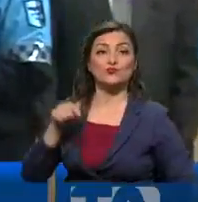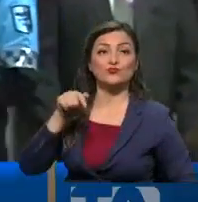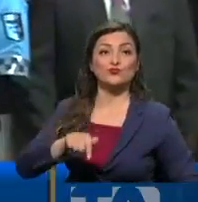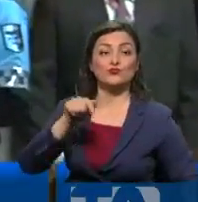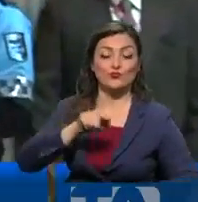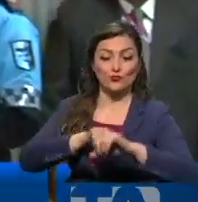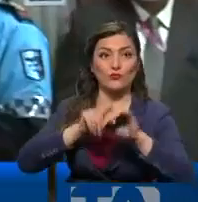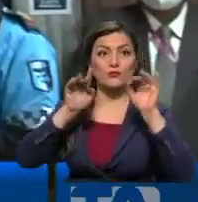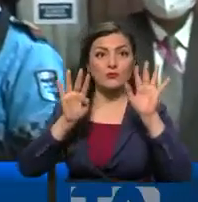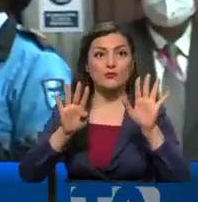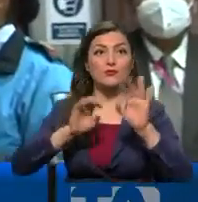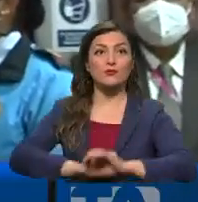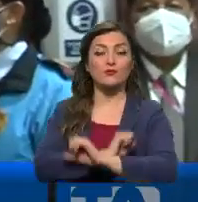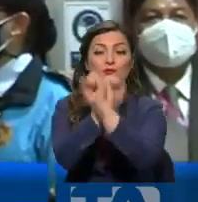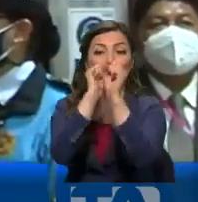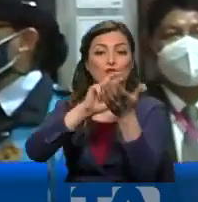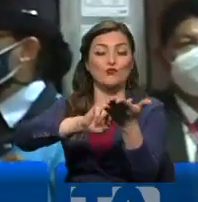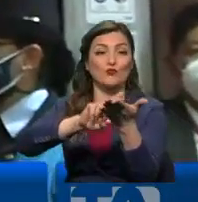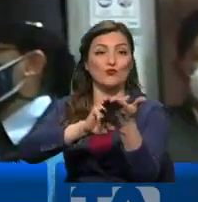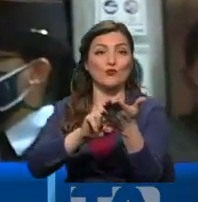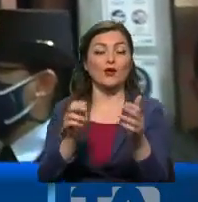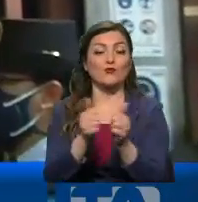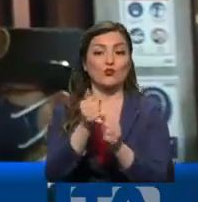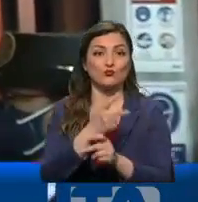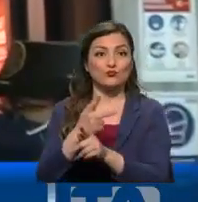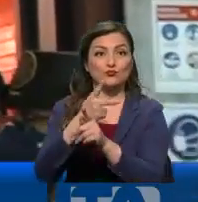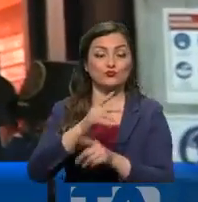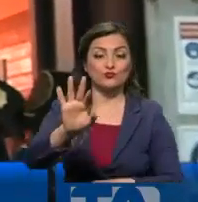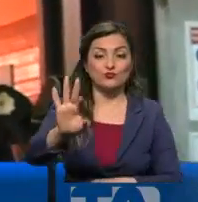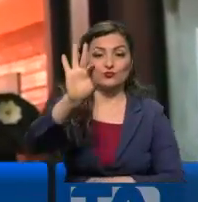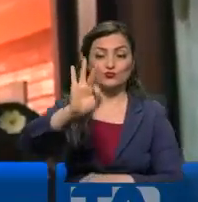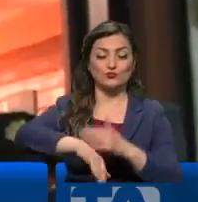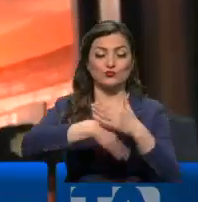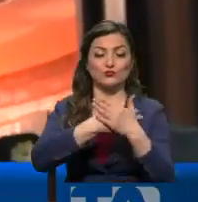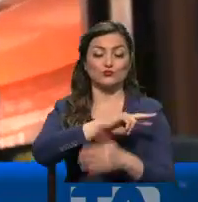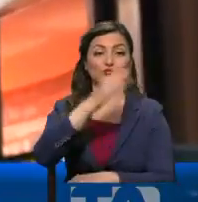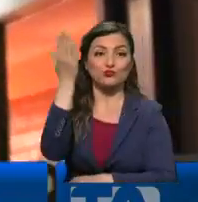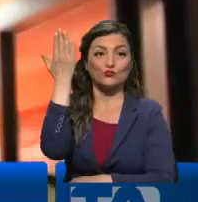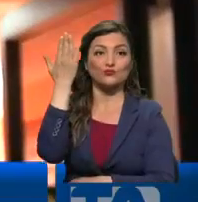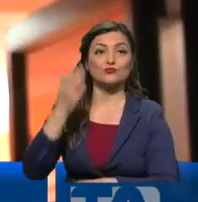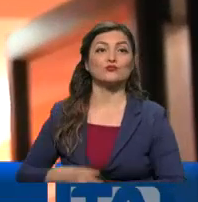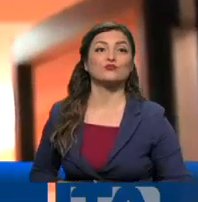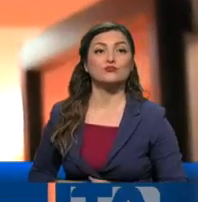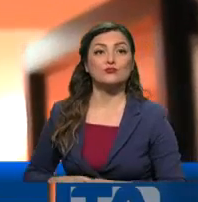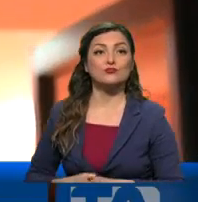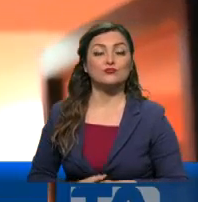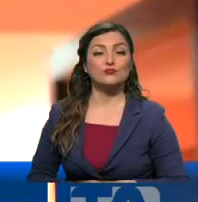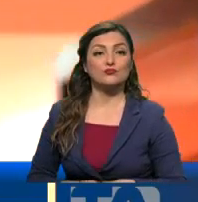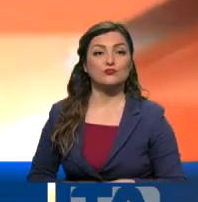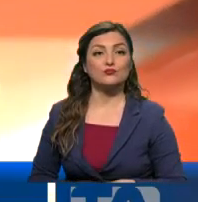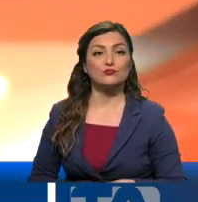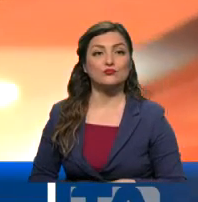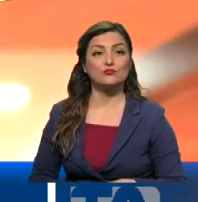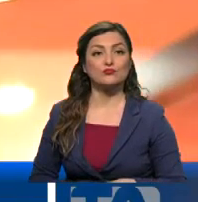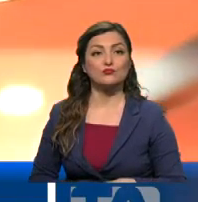las 9:00 a.m. se reunirá este cuerpo edilicio para elegir a la nueva vicealcaldesa de Quito. Ya han llegado también